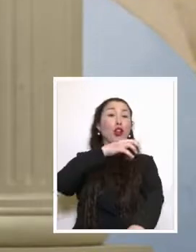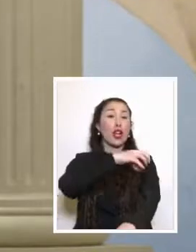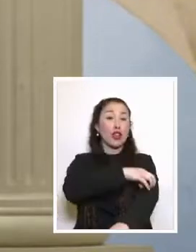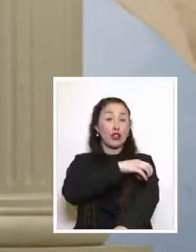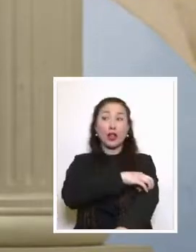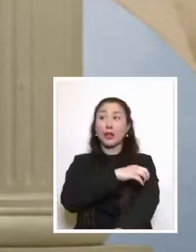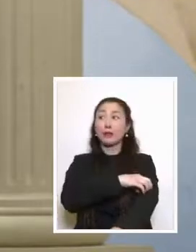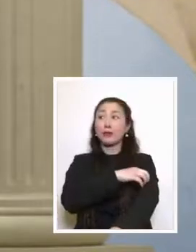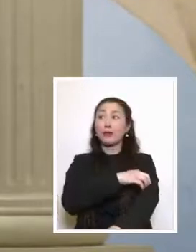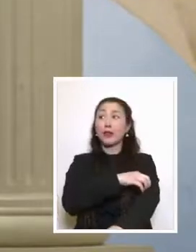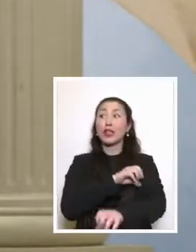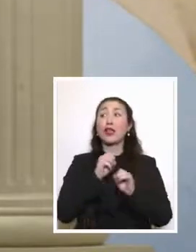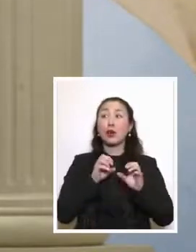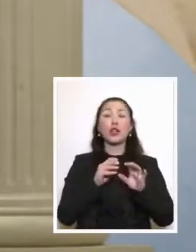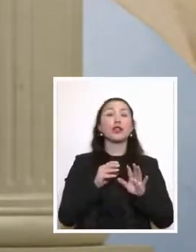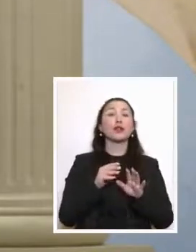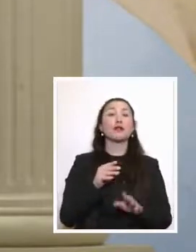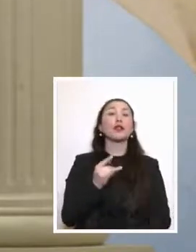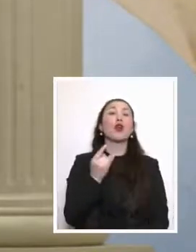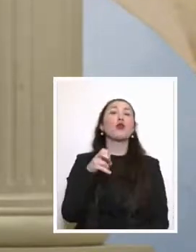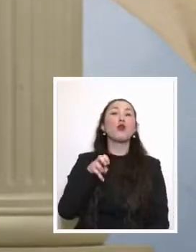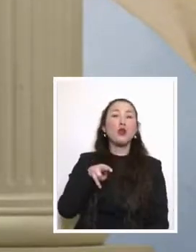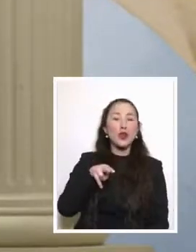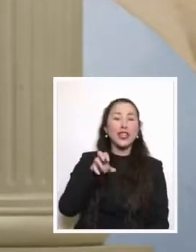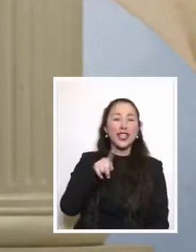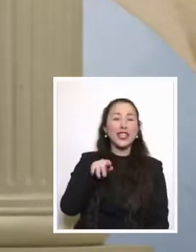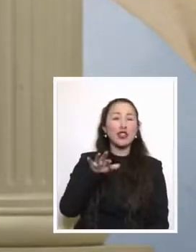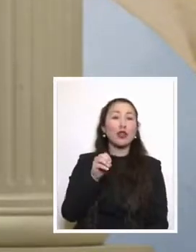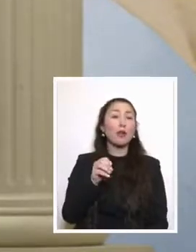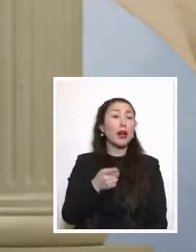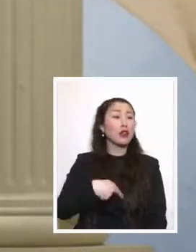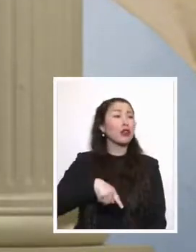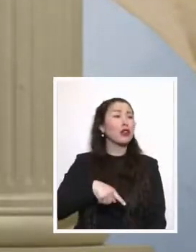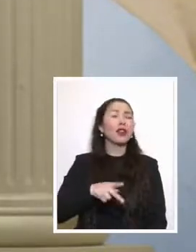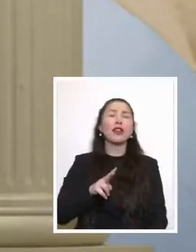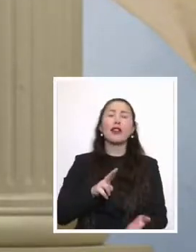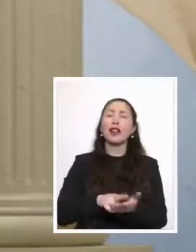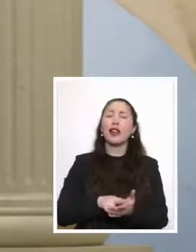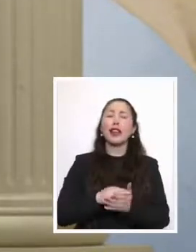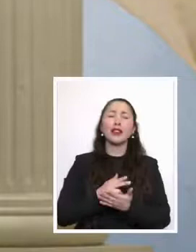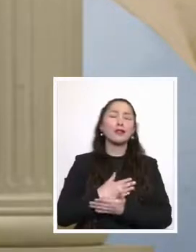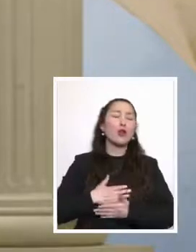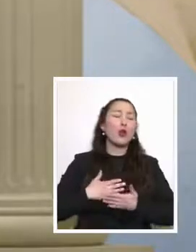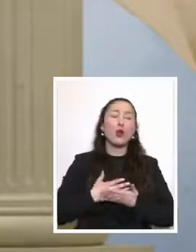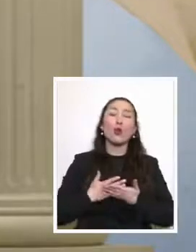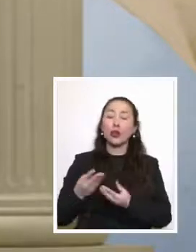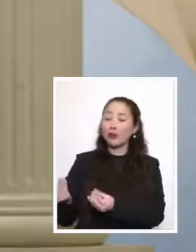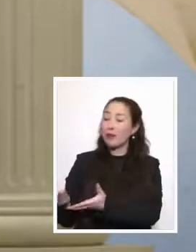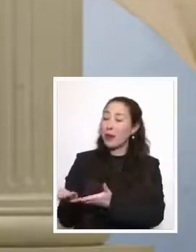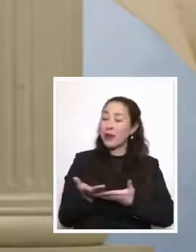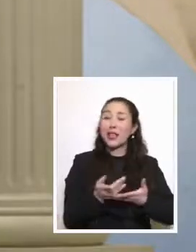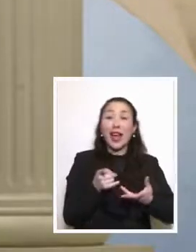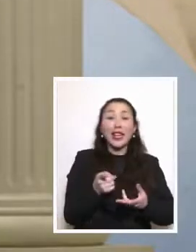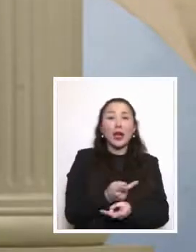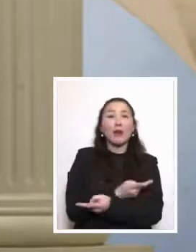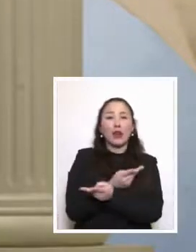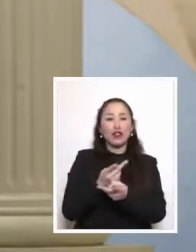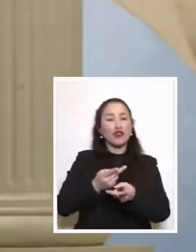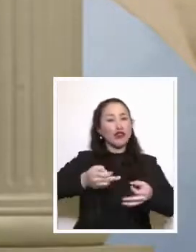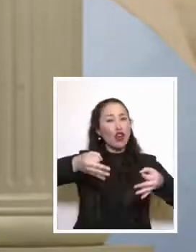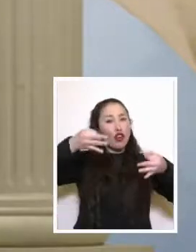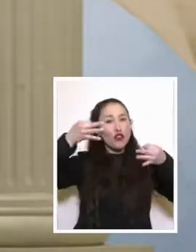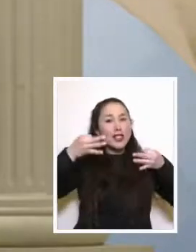para América Latina y el Caribe, de UNESCO, es un placer realmente darles la bienvenida a este lanzamiento oficial y a